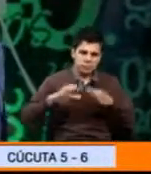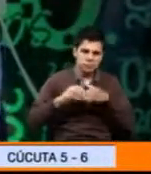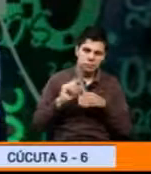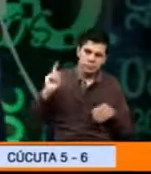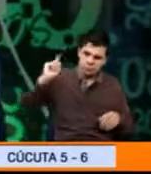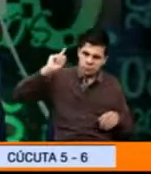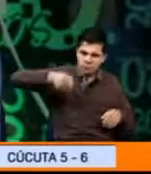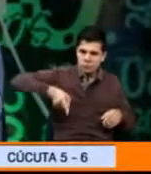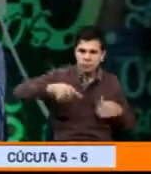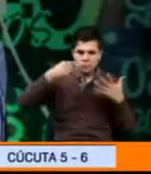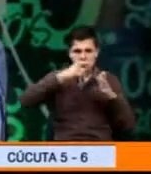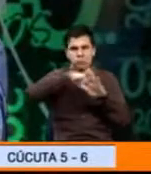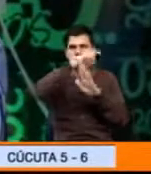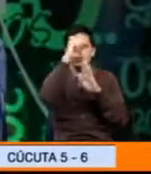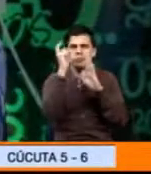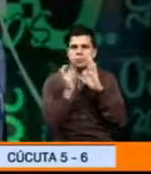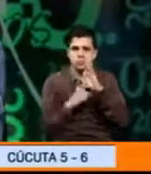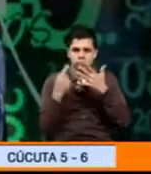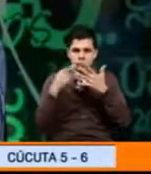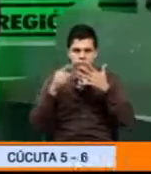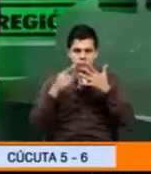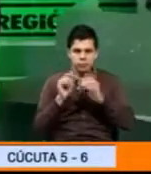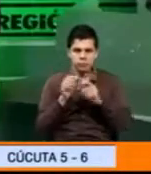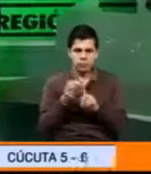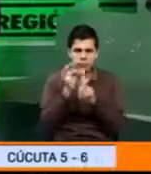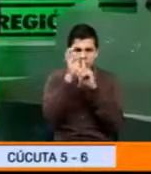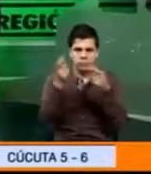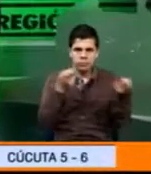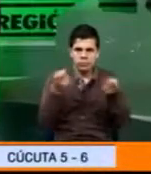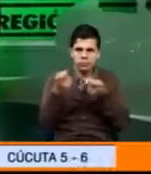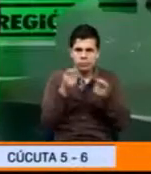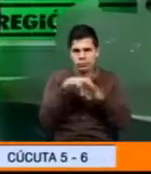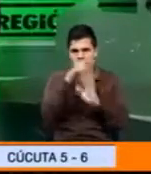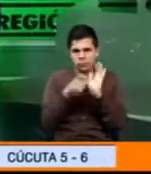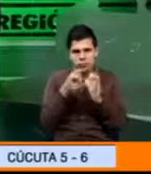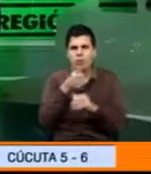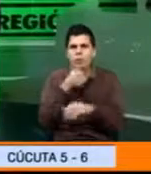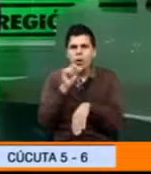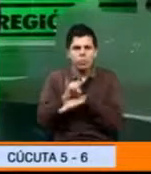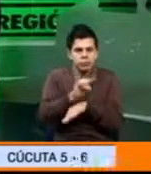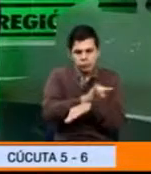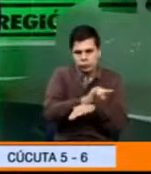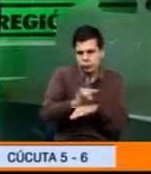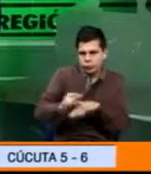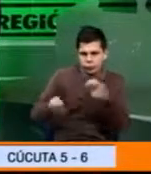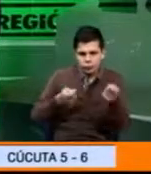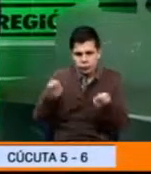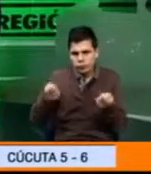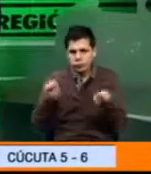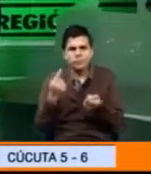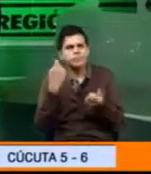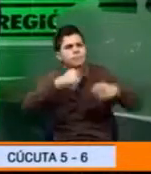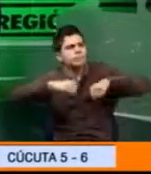son potenciales también en de producción y regulación del recurso hídrico, pero que hoy no se han podido gestionar